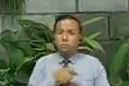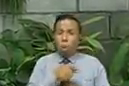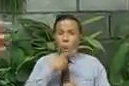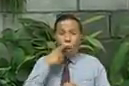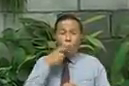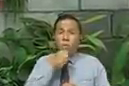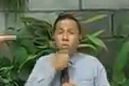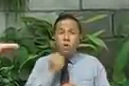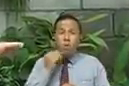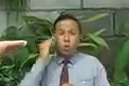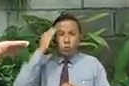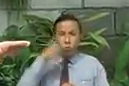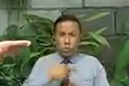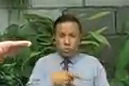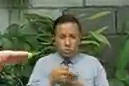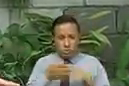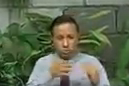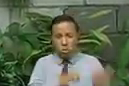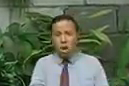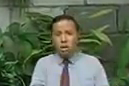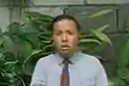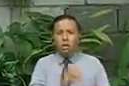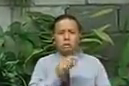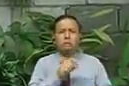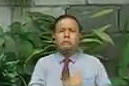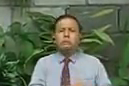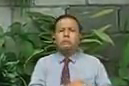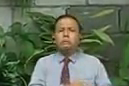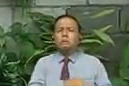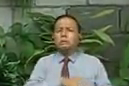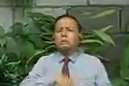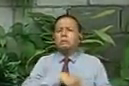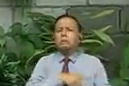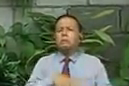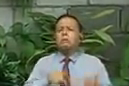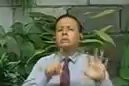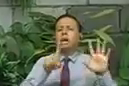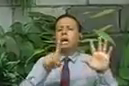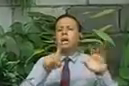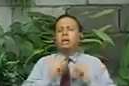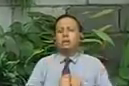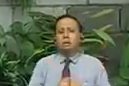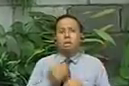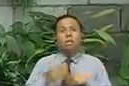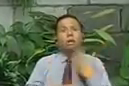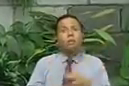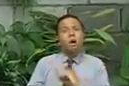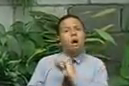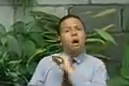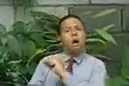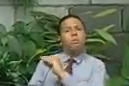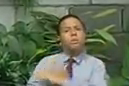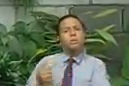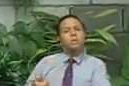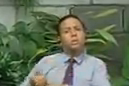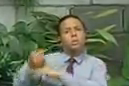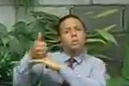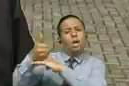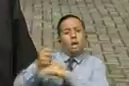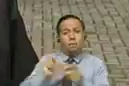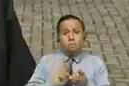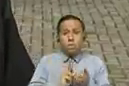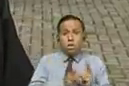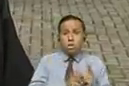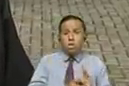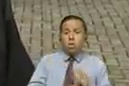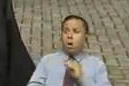permaneció en esta vivienda por aproximadamente 6 horas, hasta que fueron alertadas las autoridades por los vecinos del sector. Se